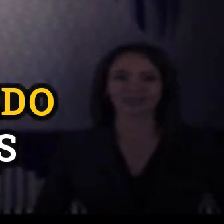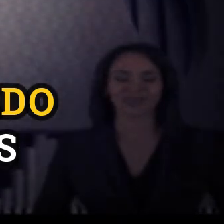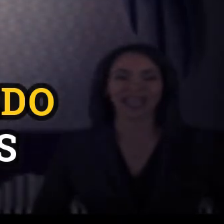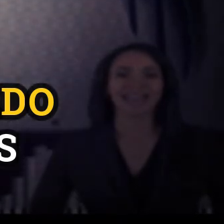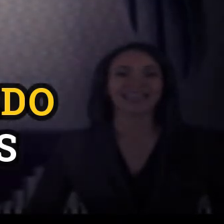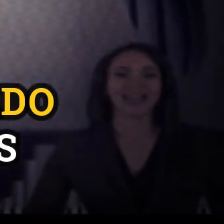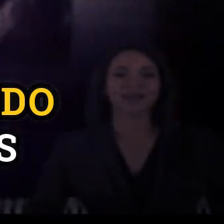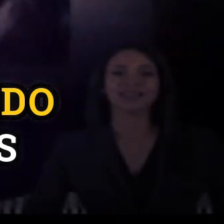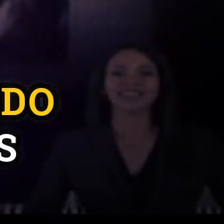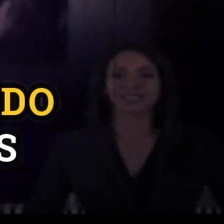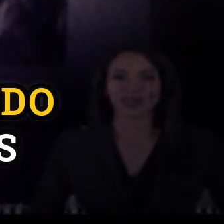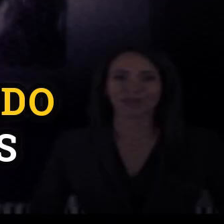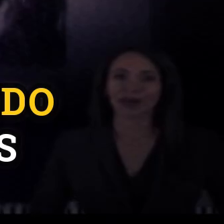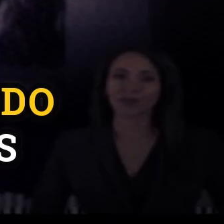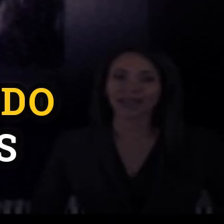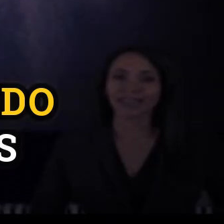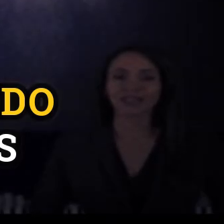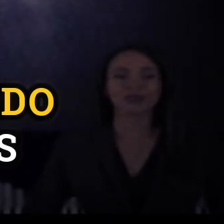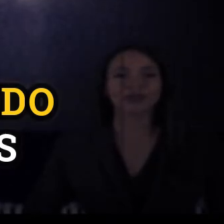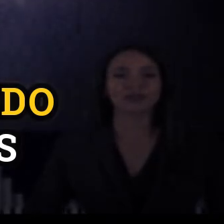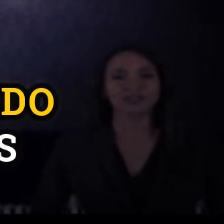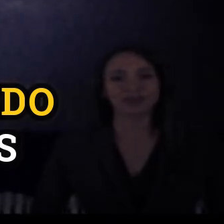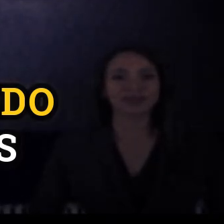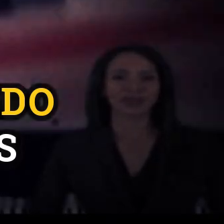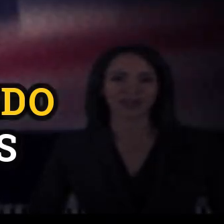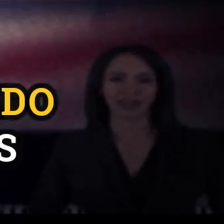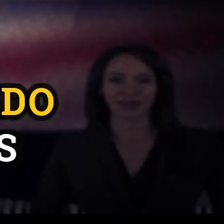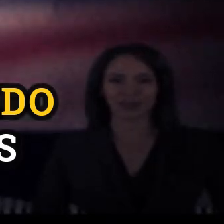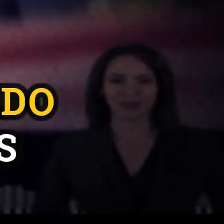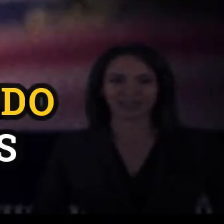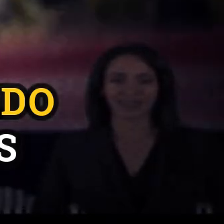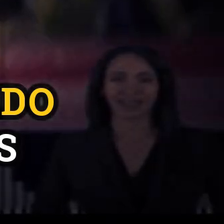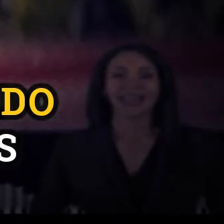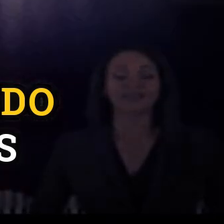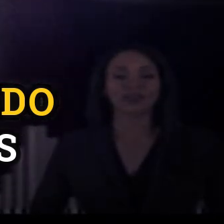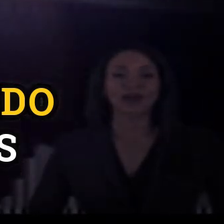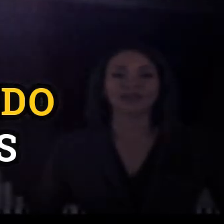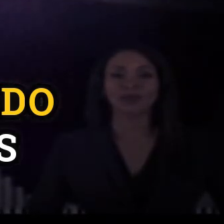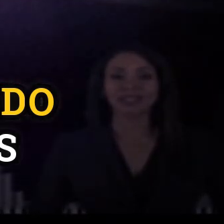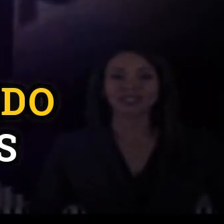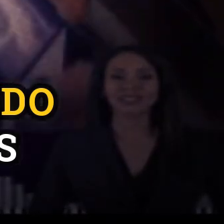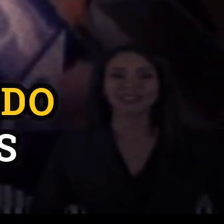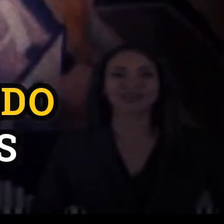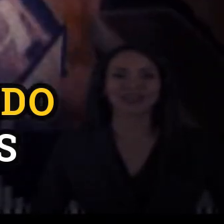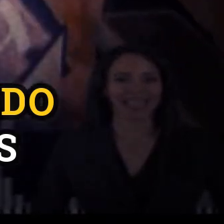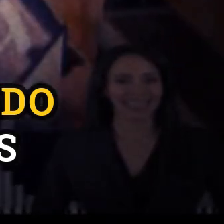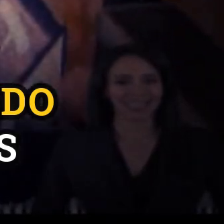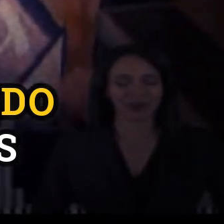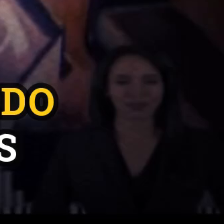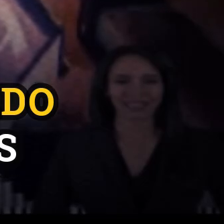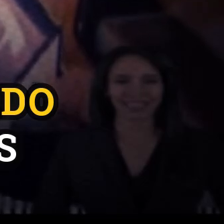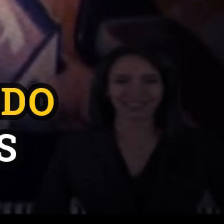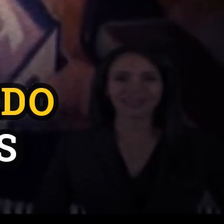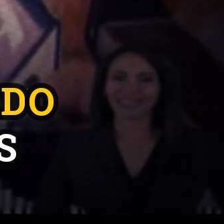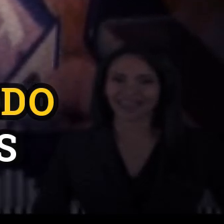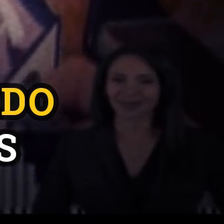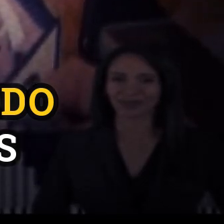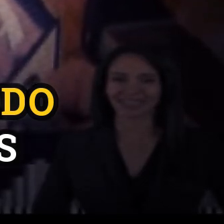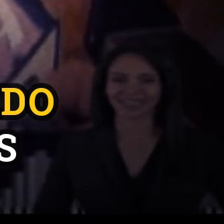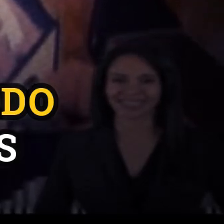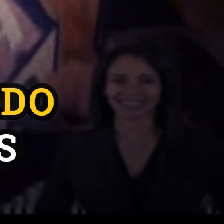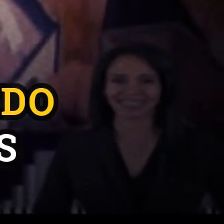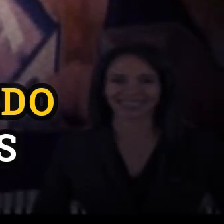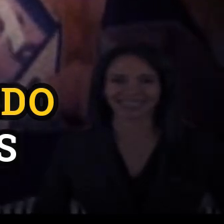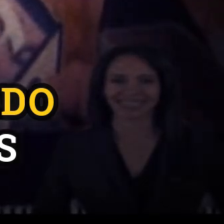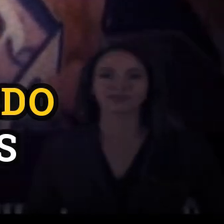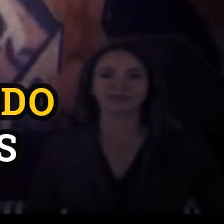mi vehículo pero no no el día que se suban a una combi que usa el Metropolitano que usa en el metro que aborden a esos carros que utilizan la mayoría de la población este